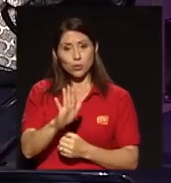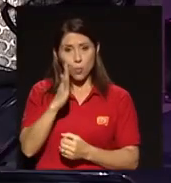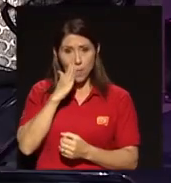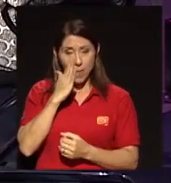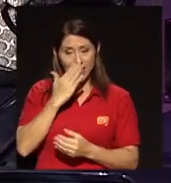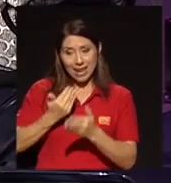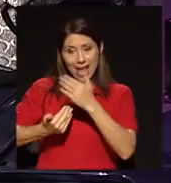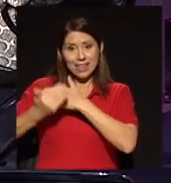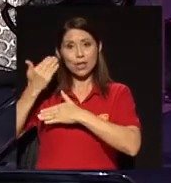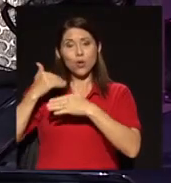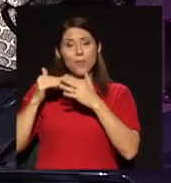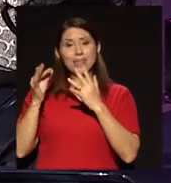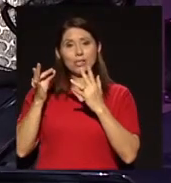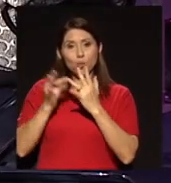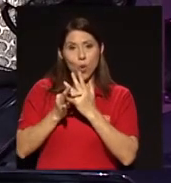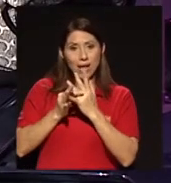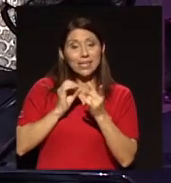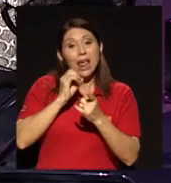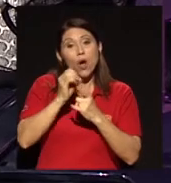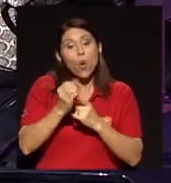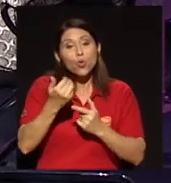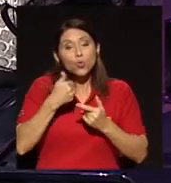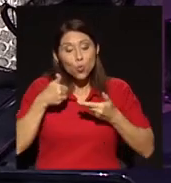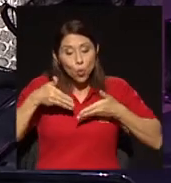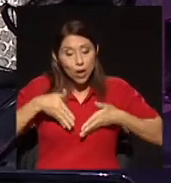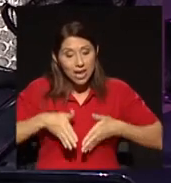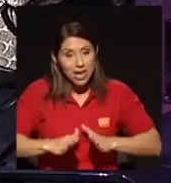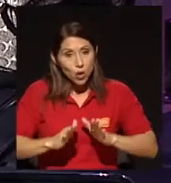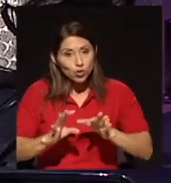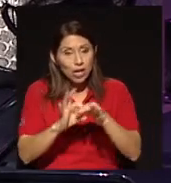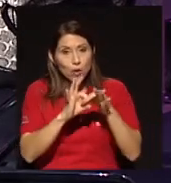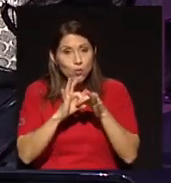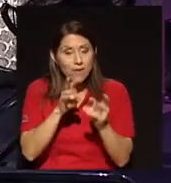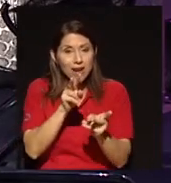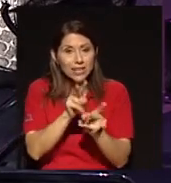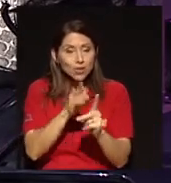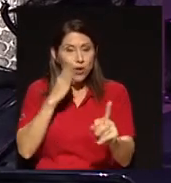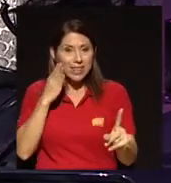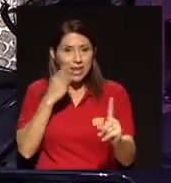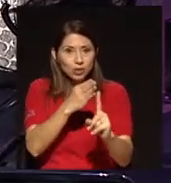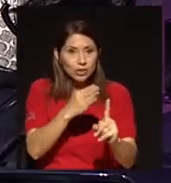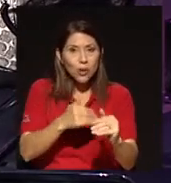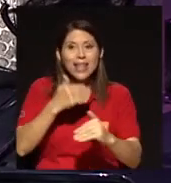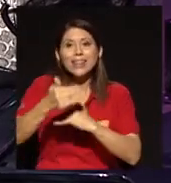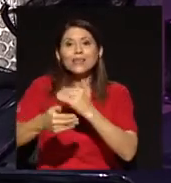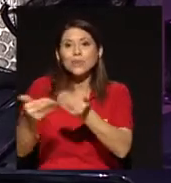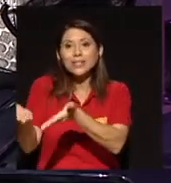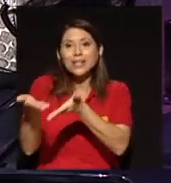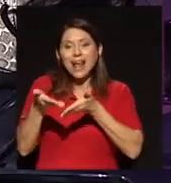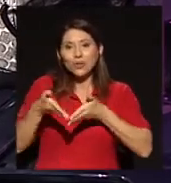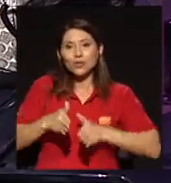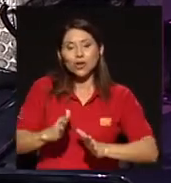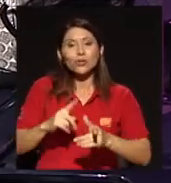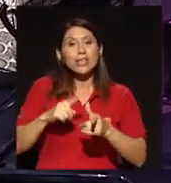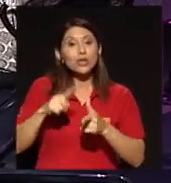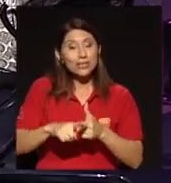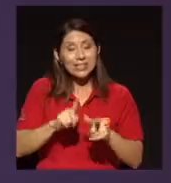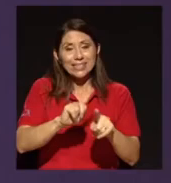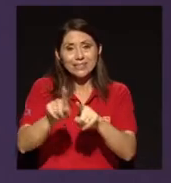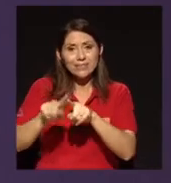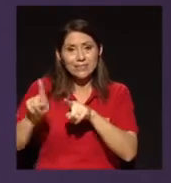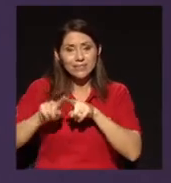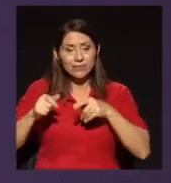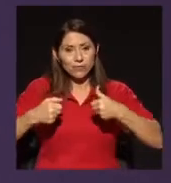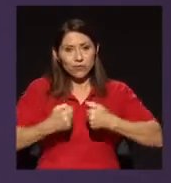estuvo casada anteriormente o tuvo hijos en una relación heterosexual y después trae a los hijos. Entonces, sí tienen diferentes retos para ya